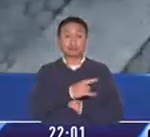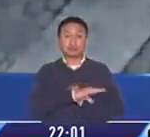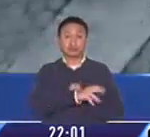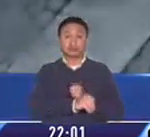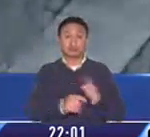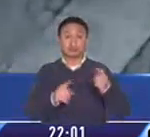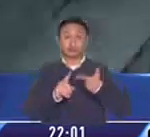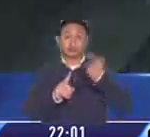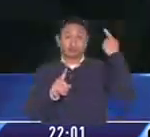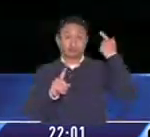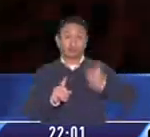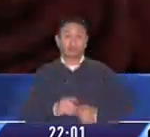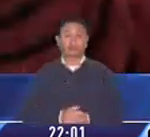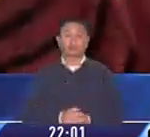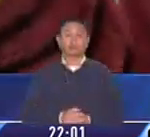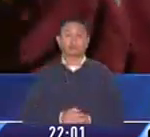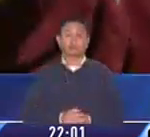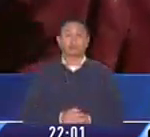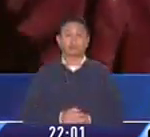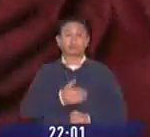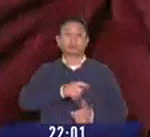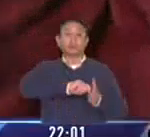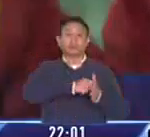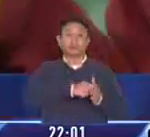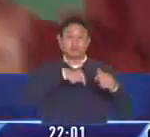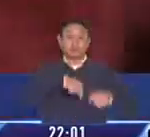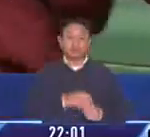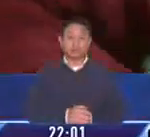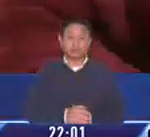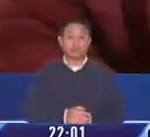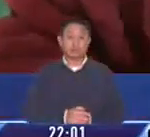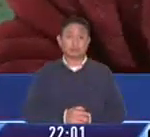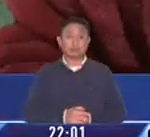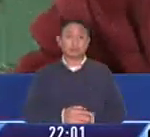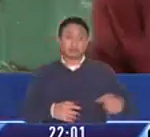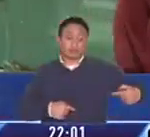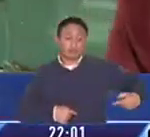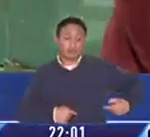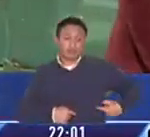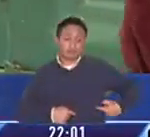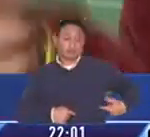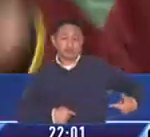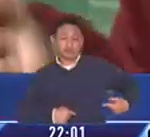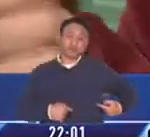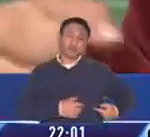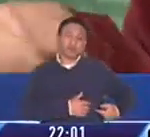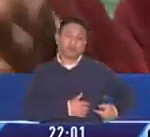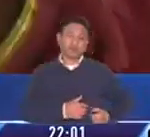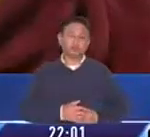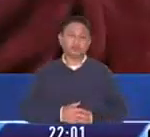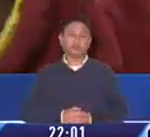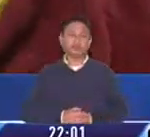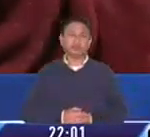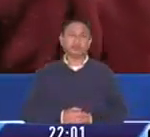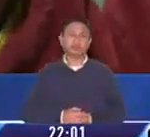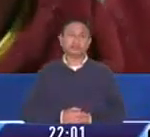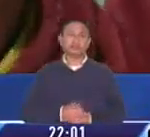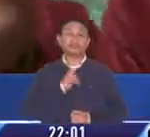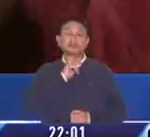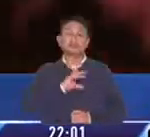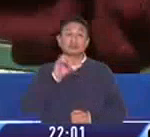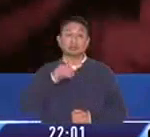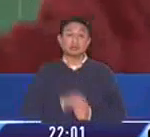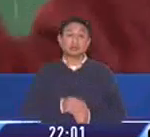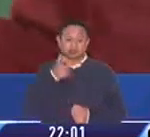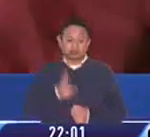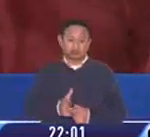tragedia. Intenta abrir la puerta y le mete un balazo al recto de la costilla del lado izquierdo. Y mi tío es como que